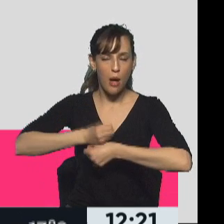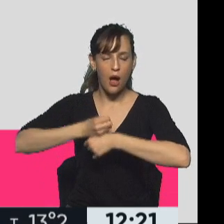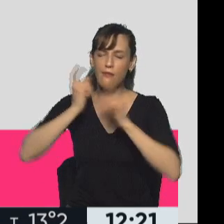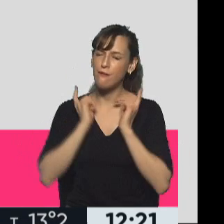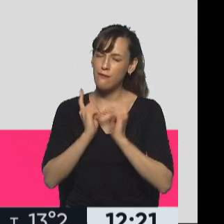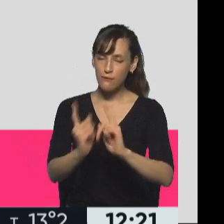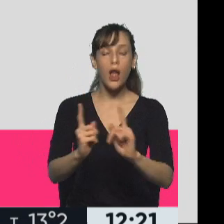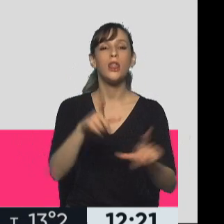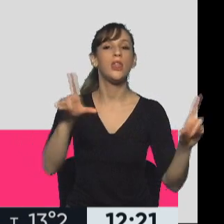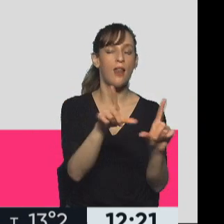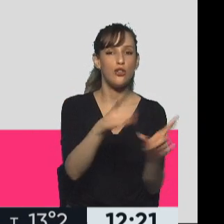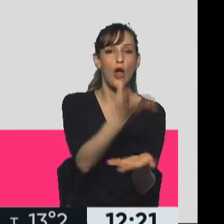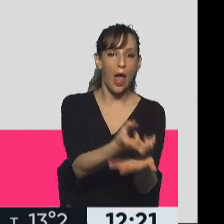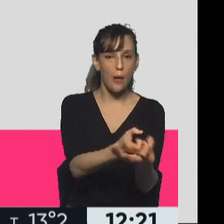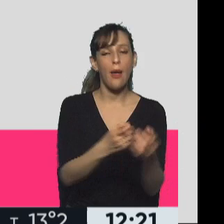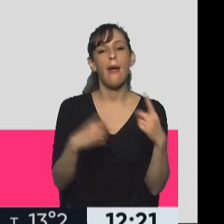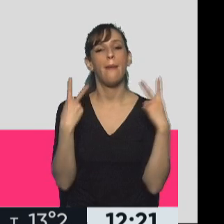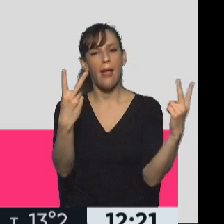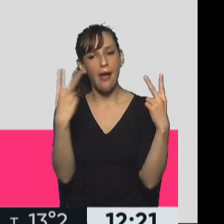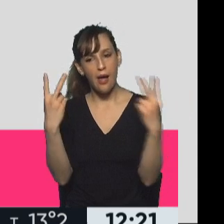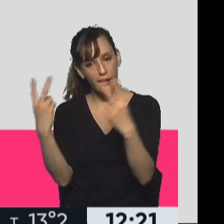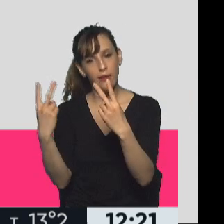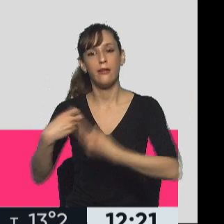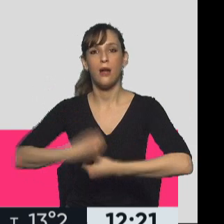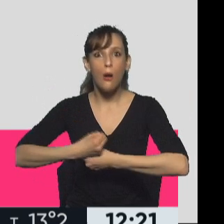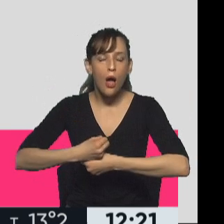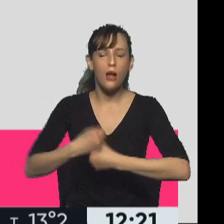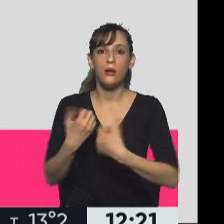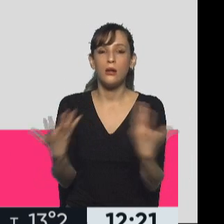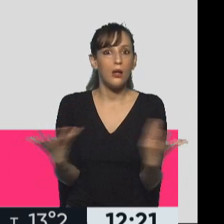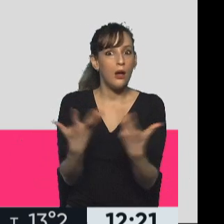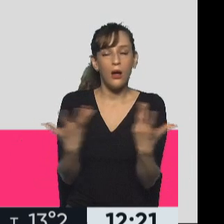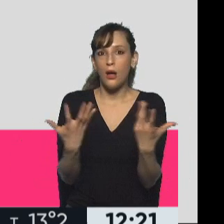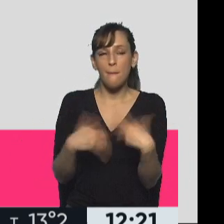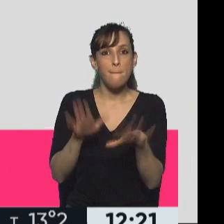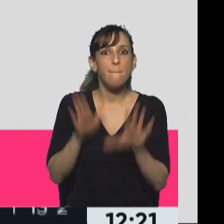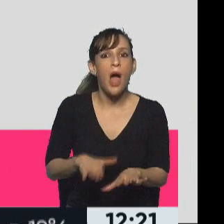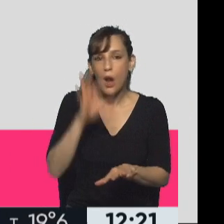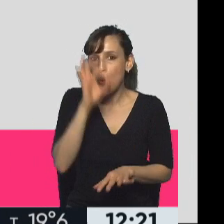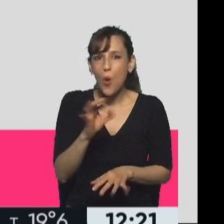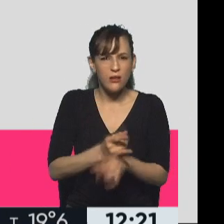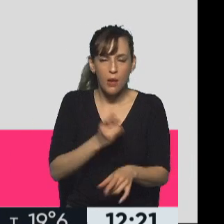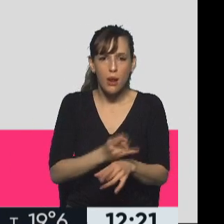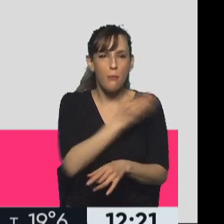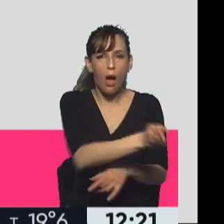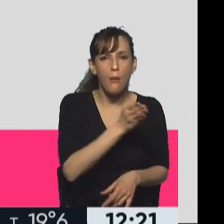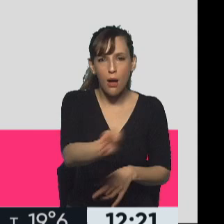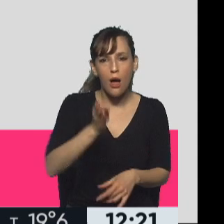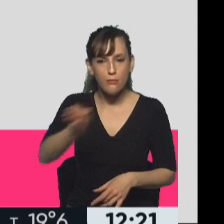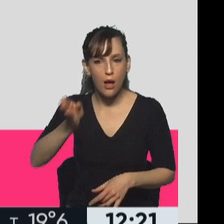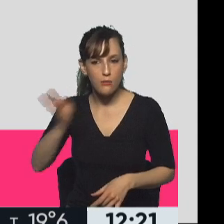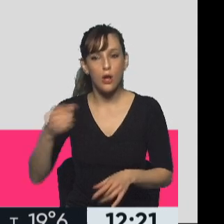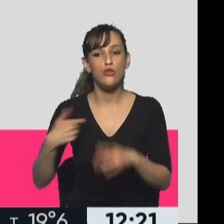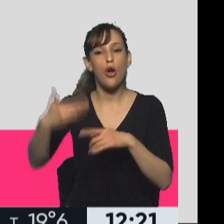de televisión y las giras y los shows. No hubo tiempo de frenar un minuto, así que yo había programado en